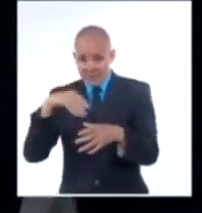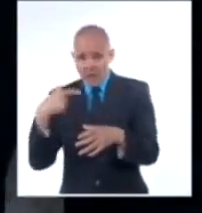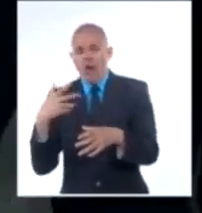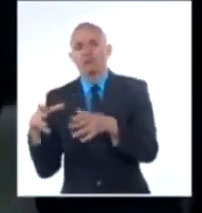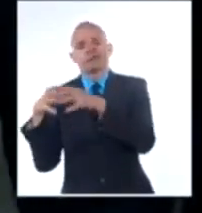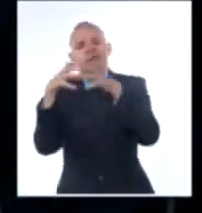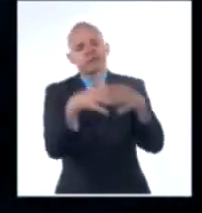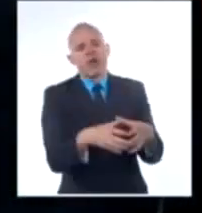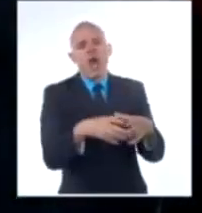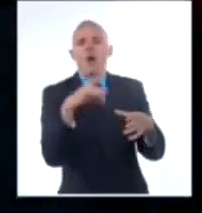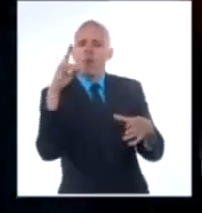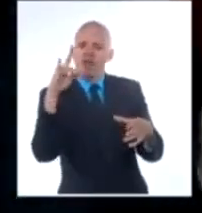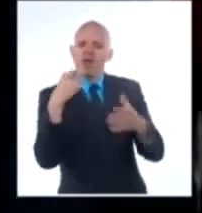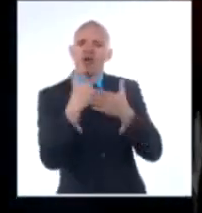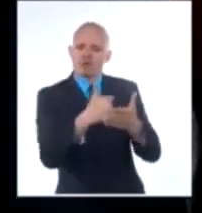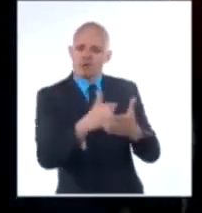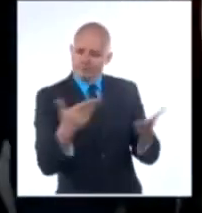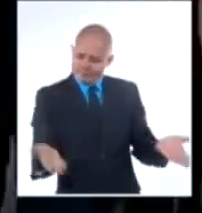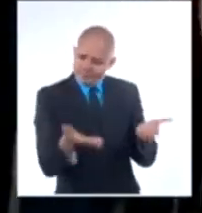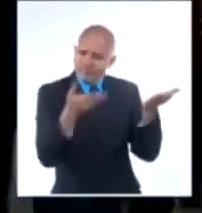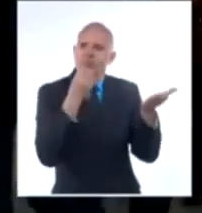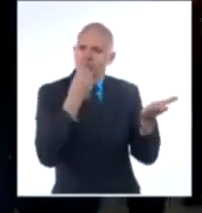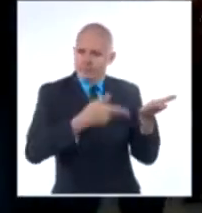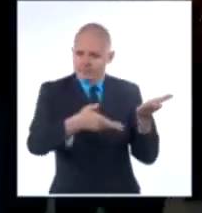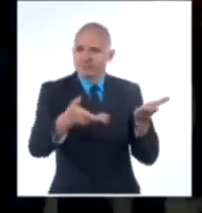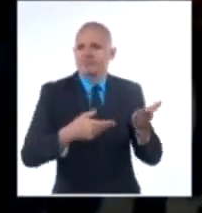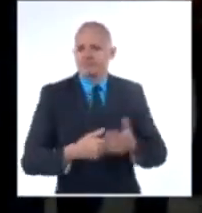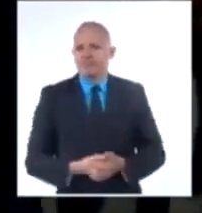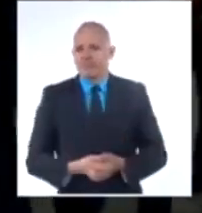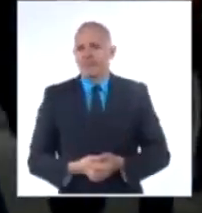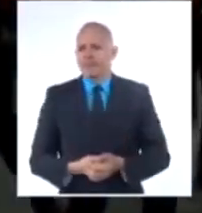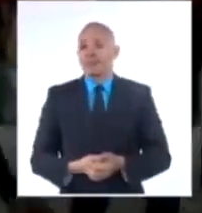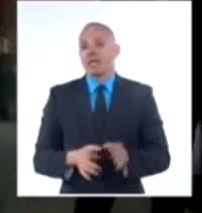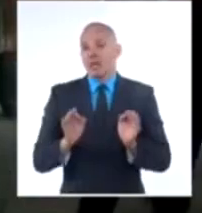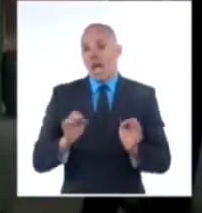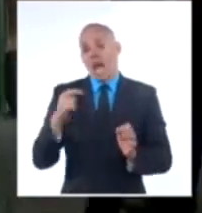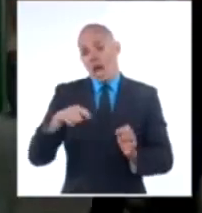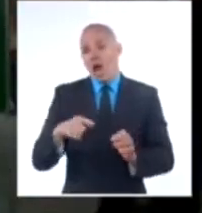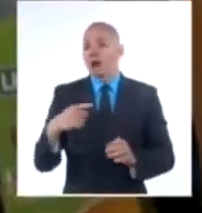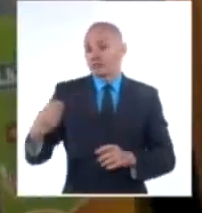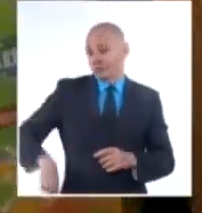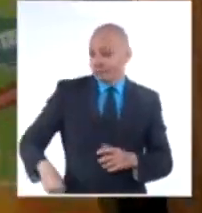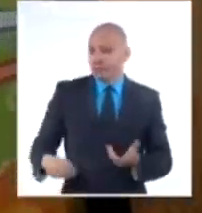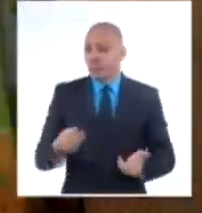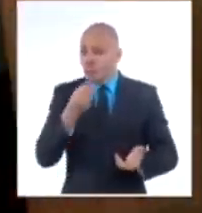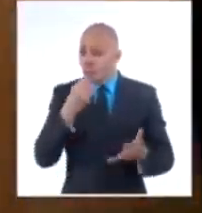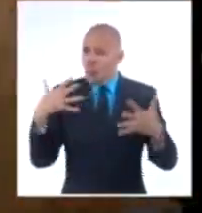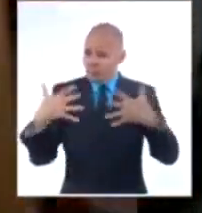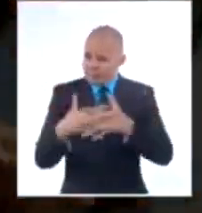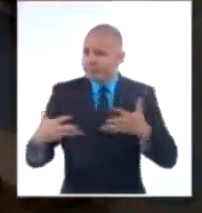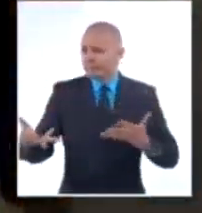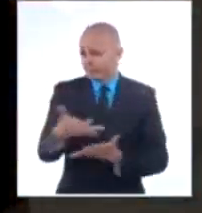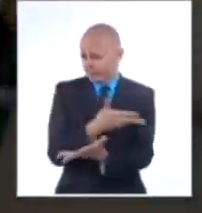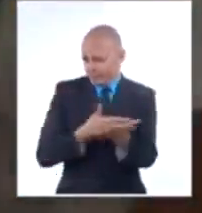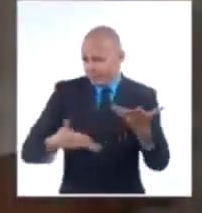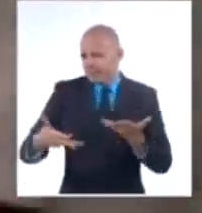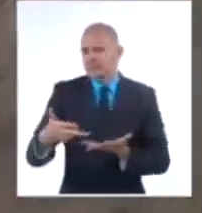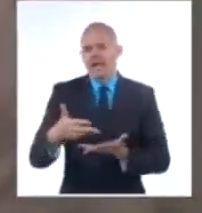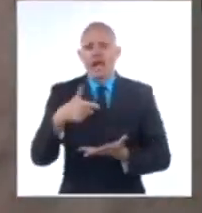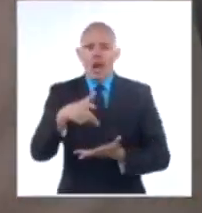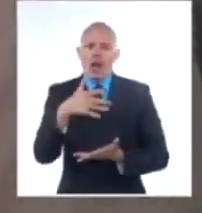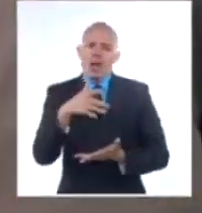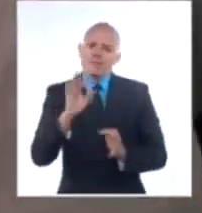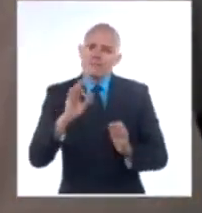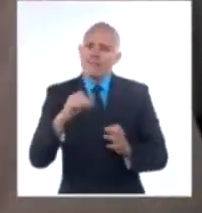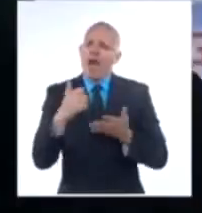tecnología posible para poder avanzar. Eso es lo rescatable de esto, ¿no? De intercambiar y entre manos caminar juntos hacia